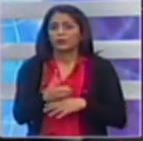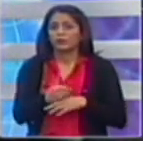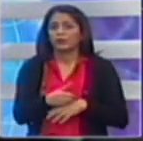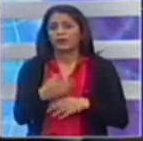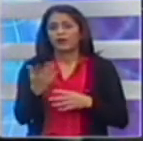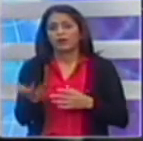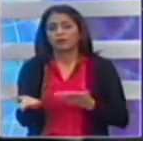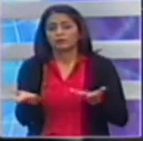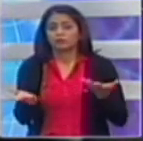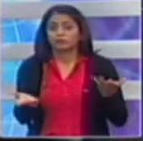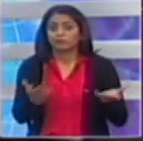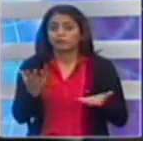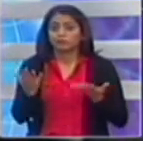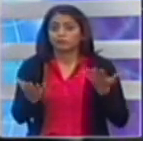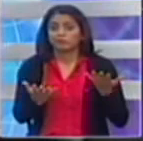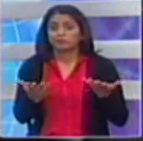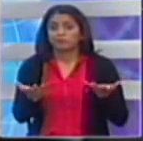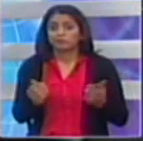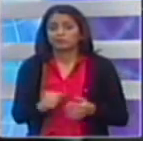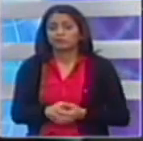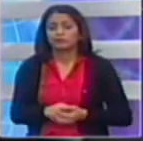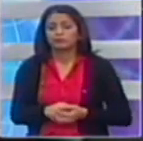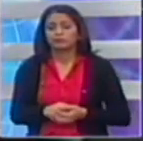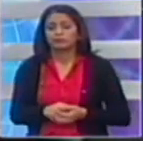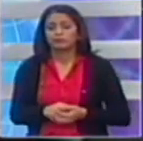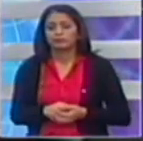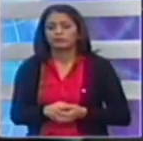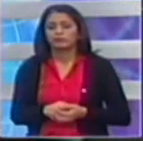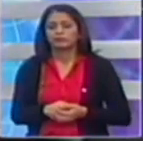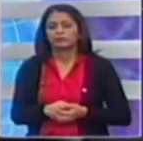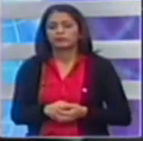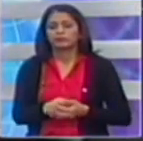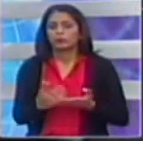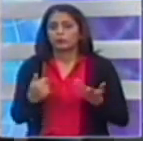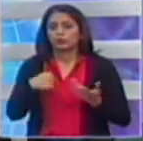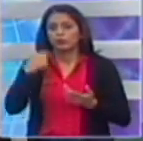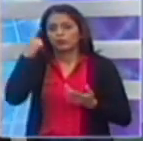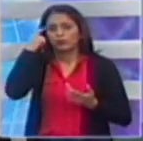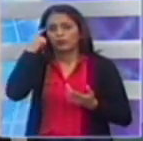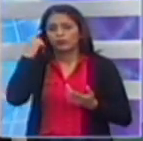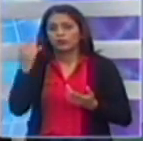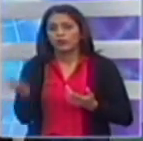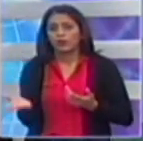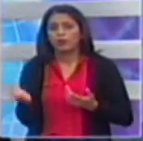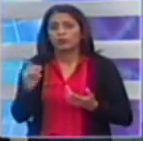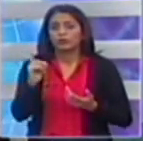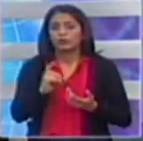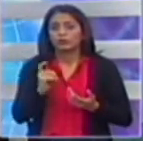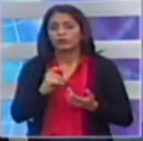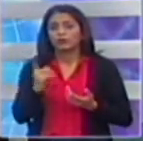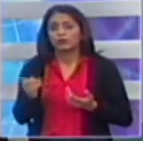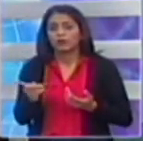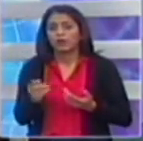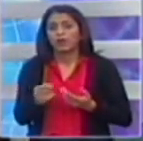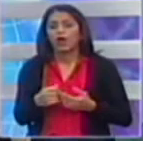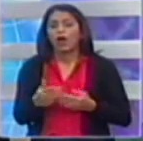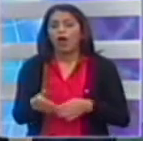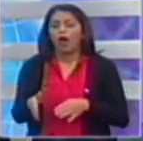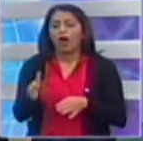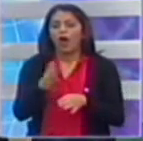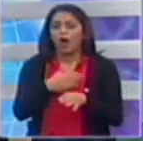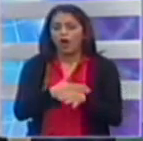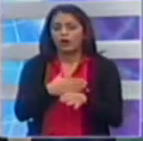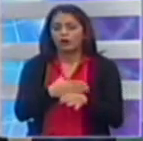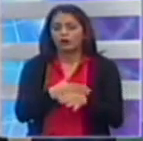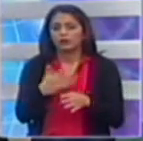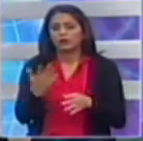por una línea férrea de votar en línea del partido. Creo yo que los republicanos son ellos mismos los que lograron el no tener consensuado